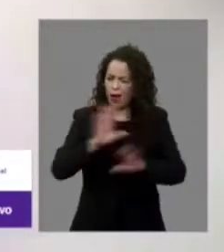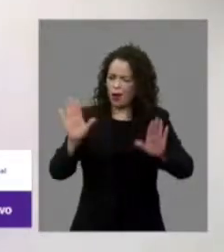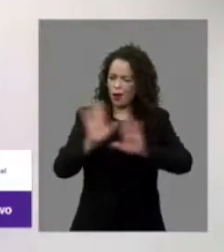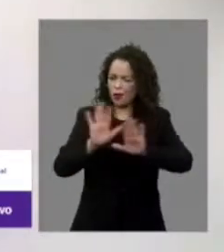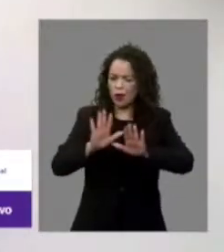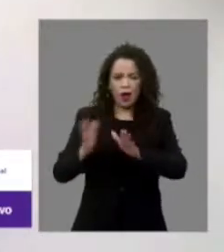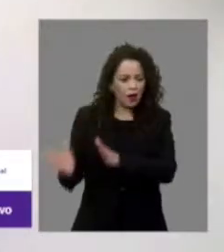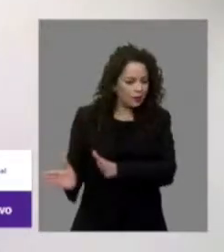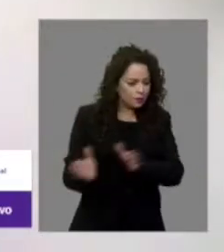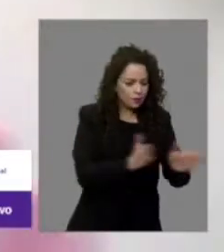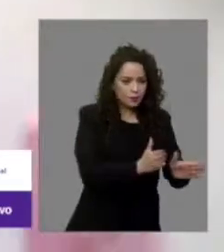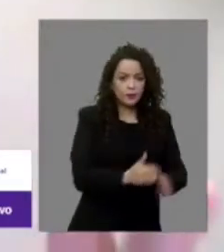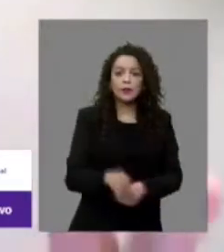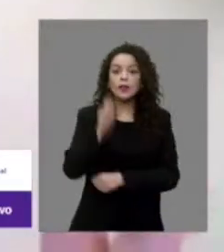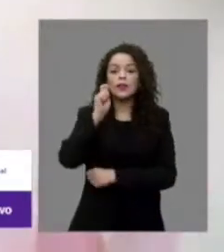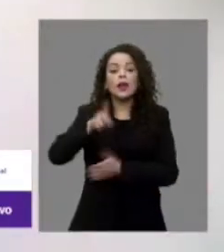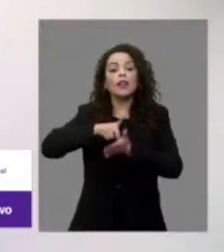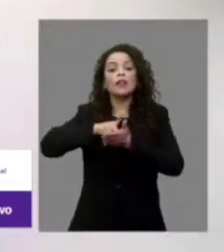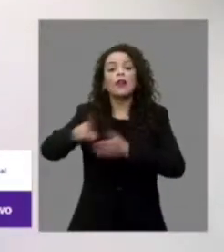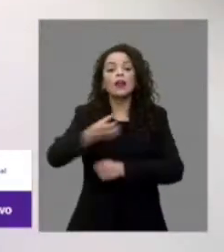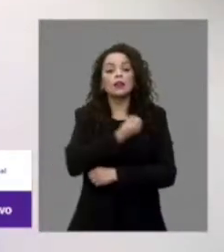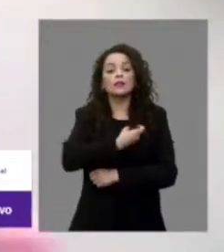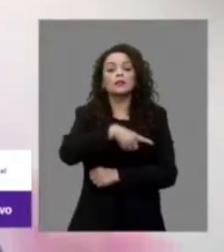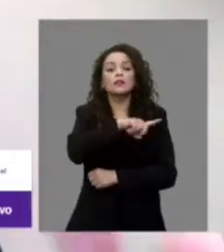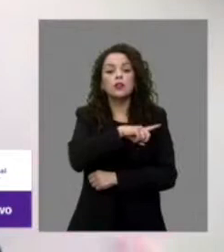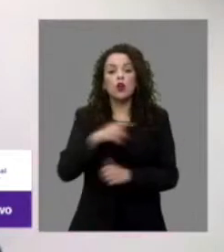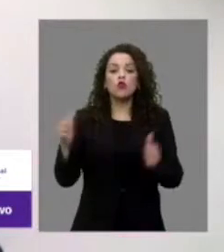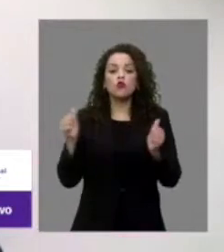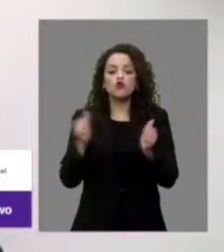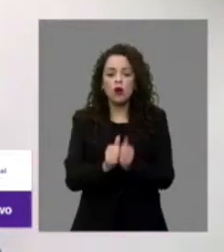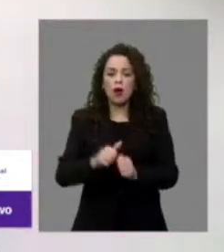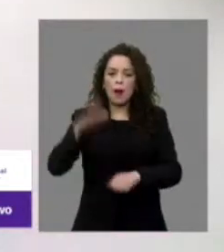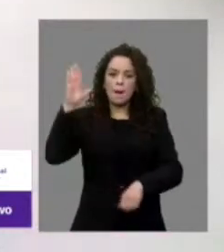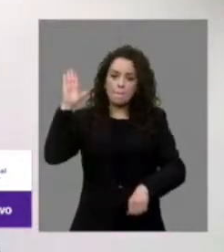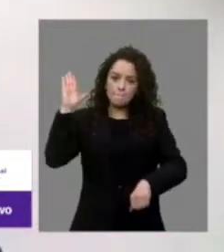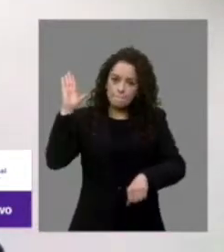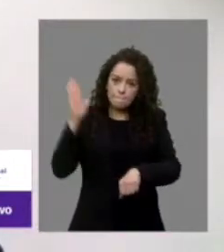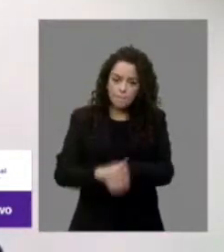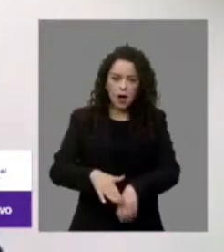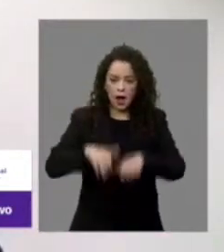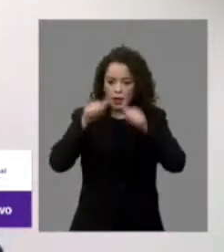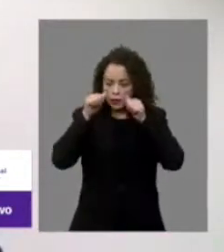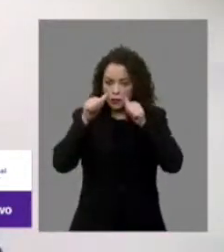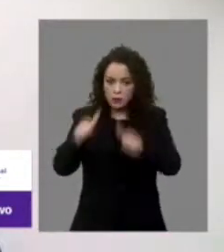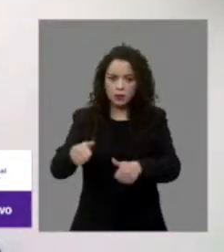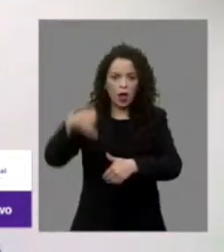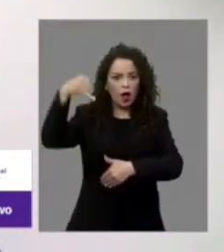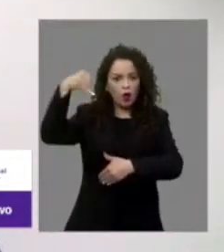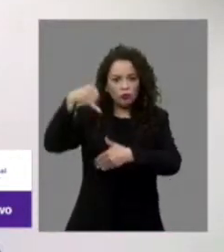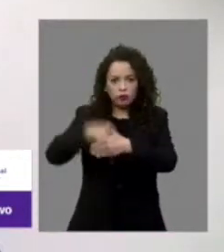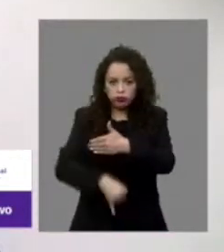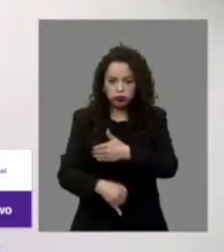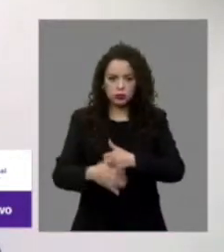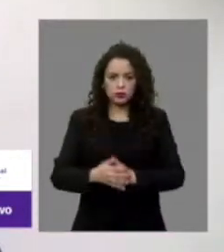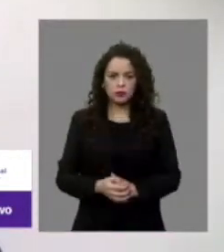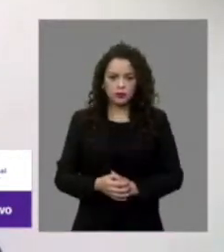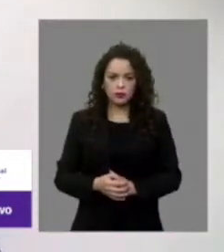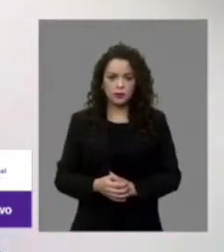o en un derecho a la salud con muchísimo más amplio y que, como ya lo señalé,